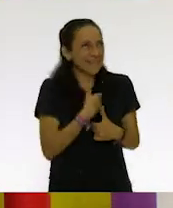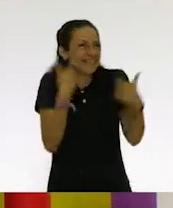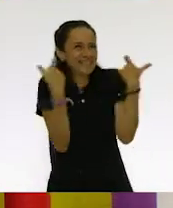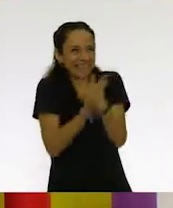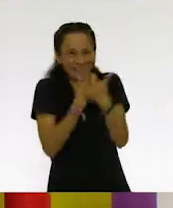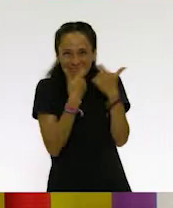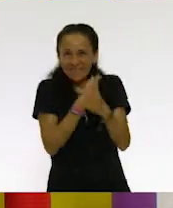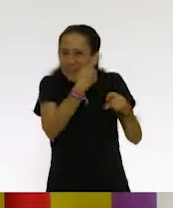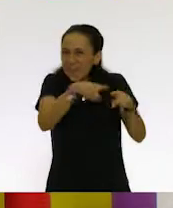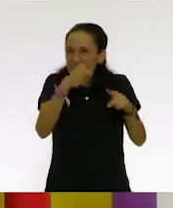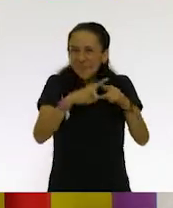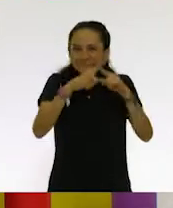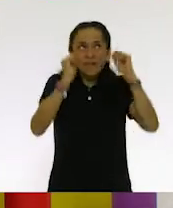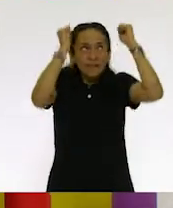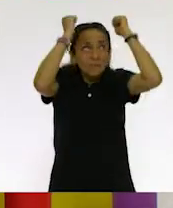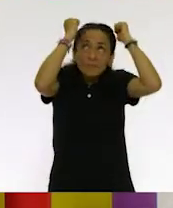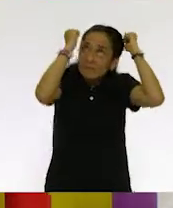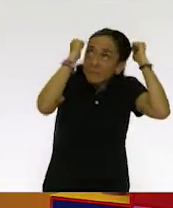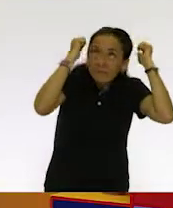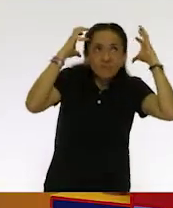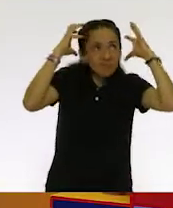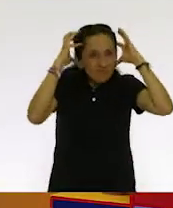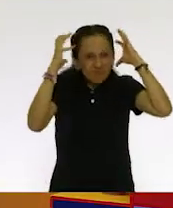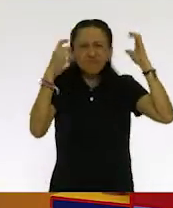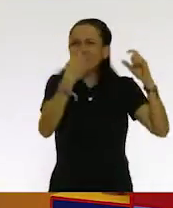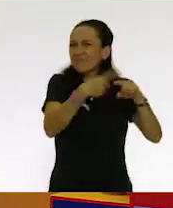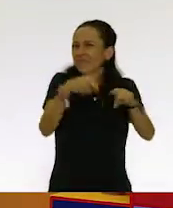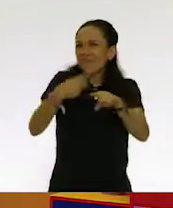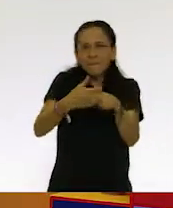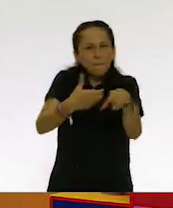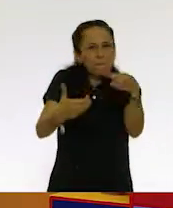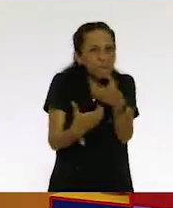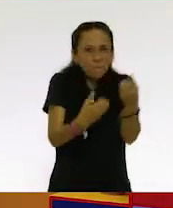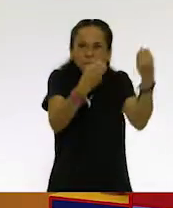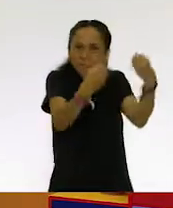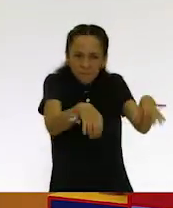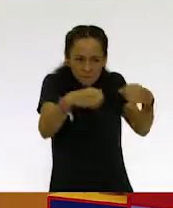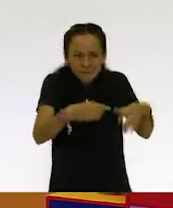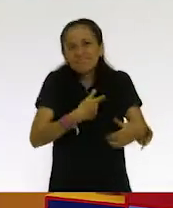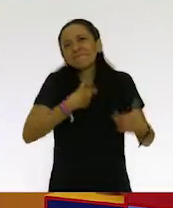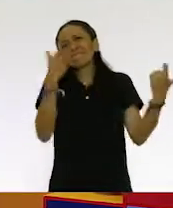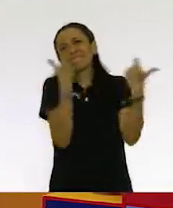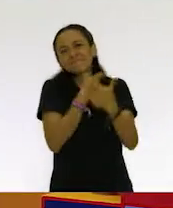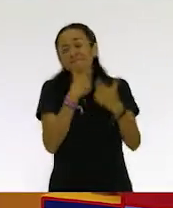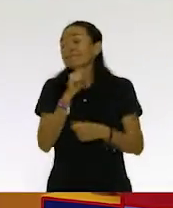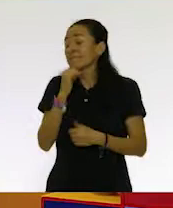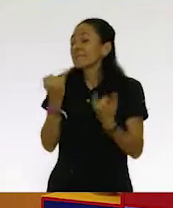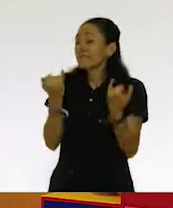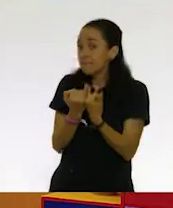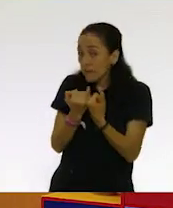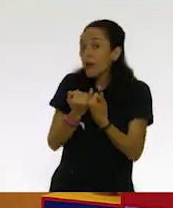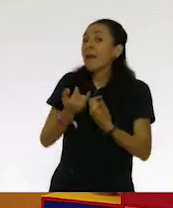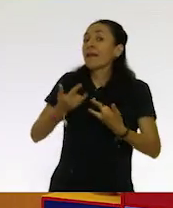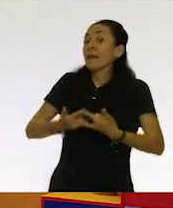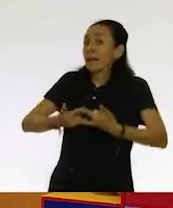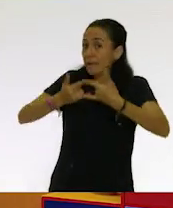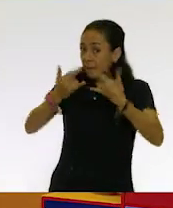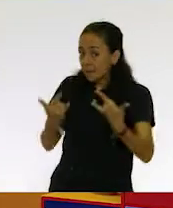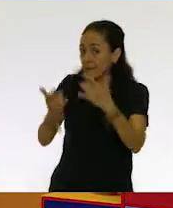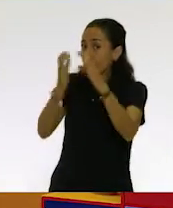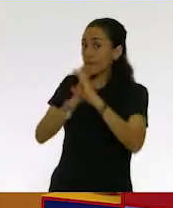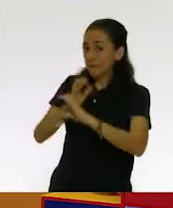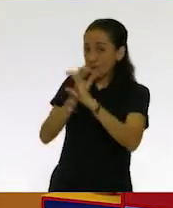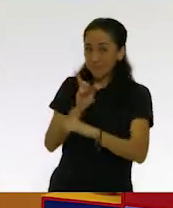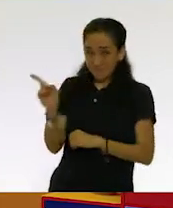cosas puestas que había perdido. Sí. Además de los cuentos y las canciones, Moni nos enseñó